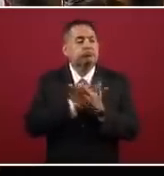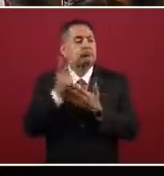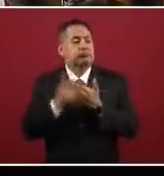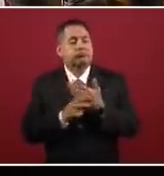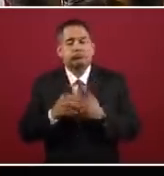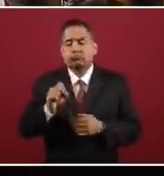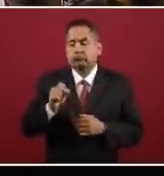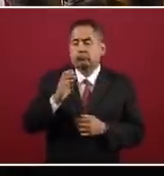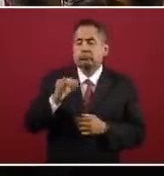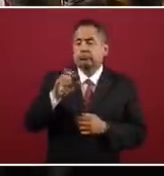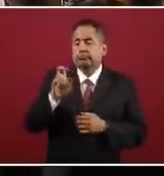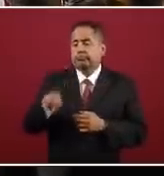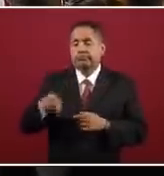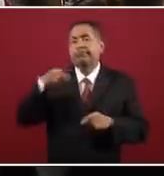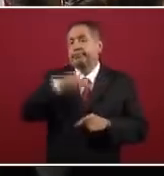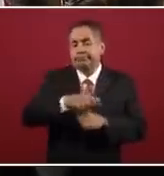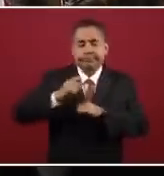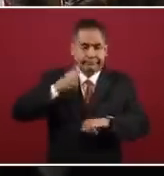bienestar.